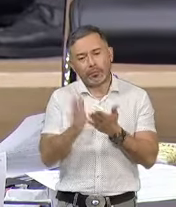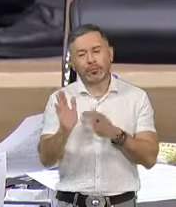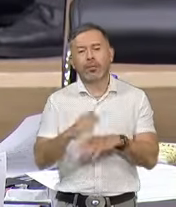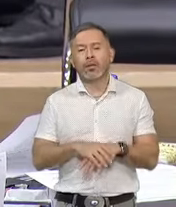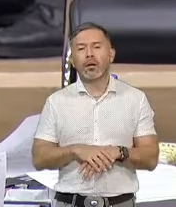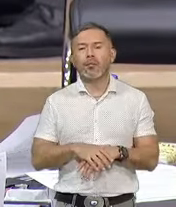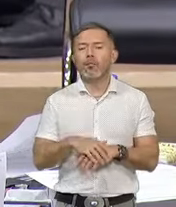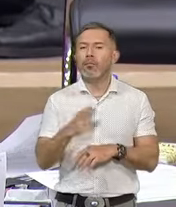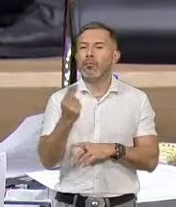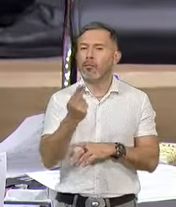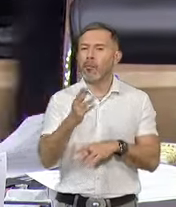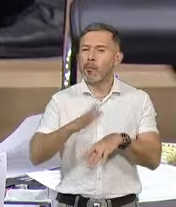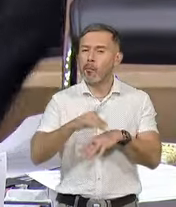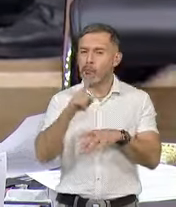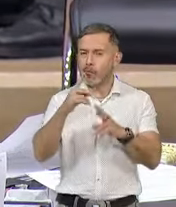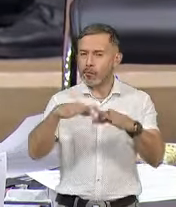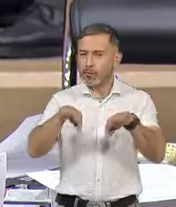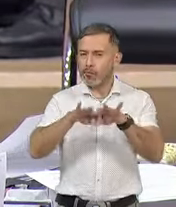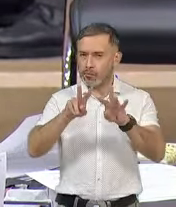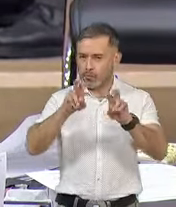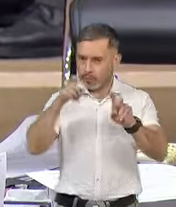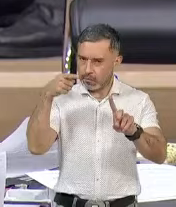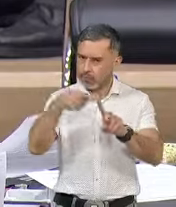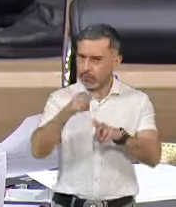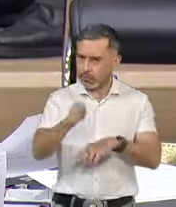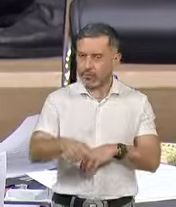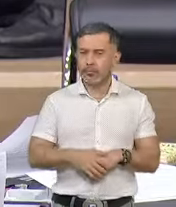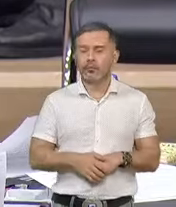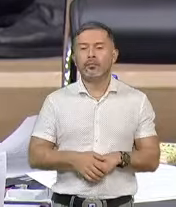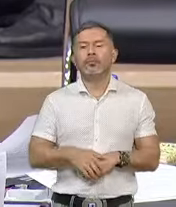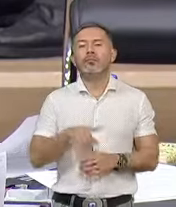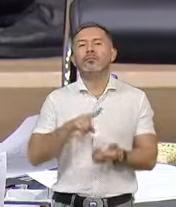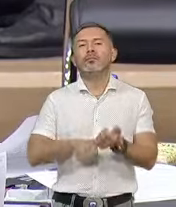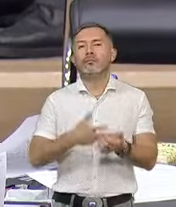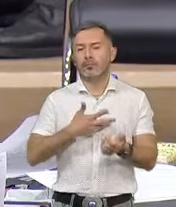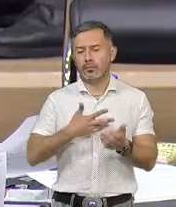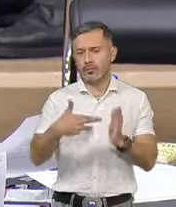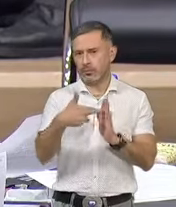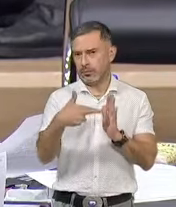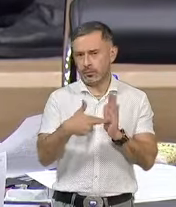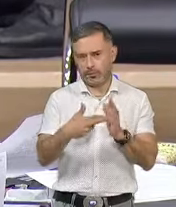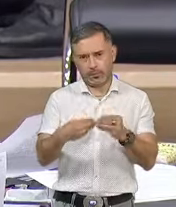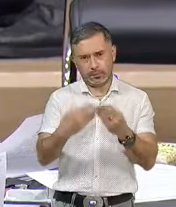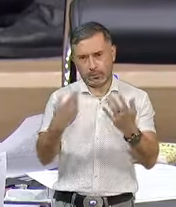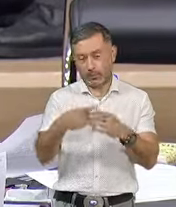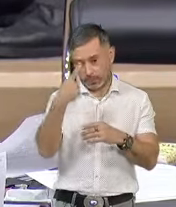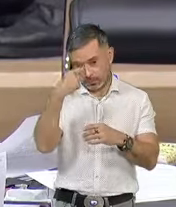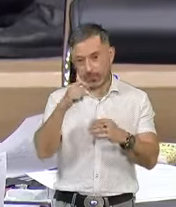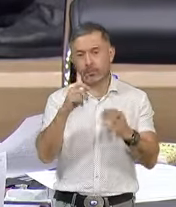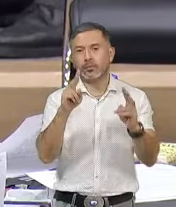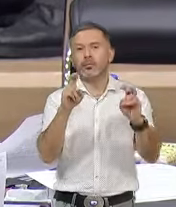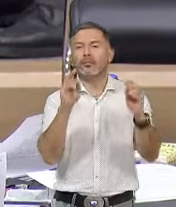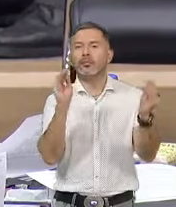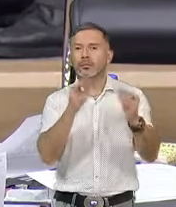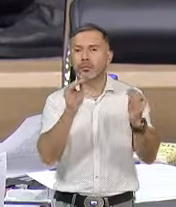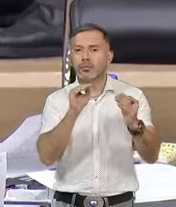hay hay que hacer énfasis es en el hecho de que tenemos reglas muy específicas para los debates hemos estado cuidando algunas